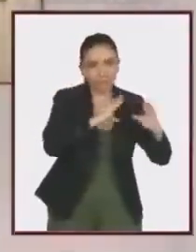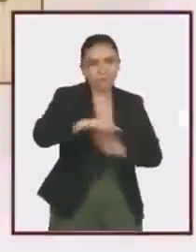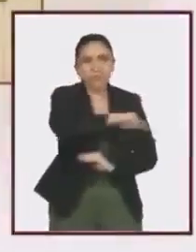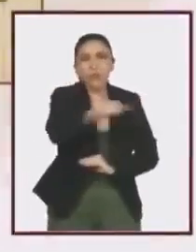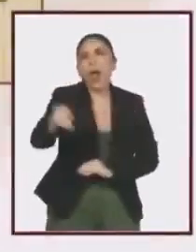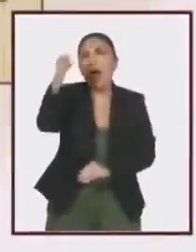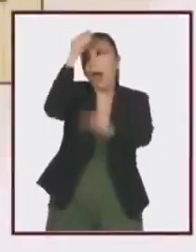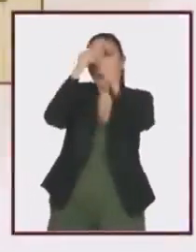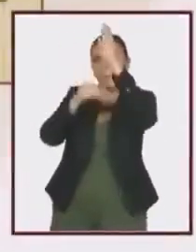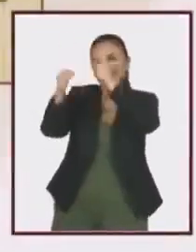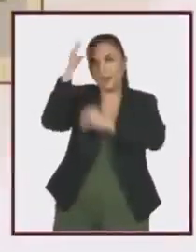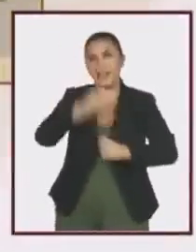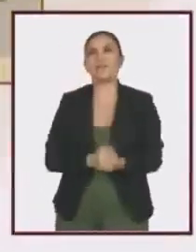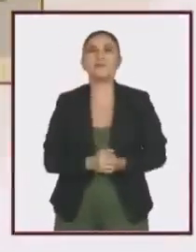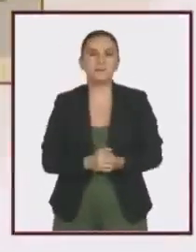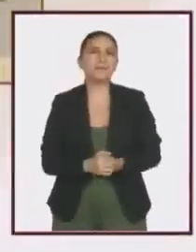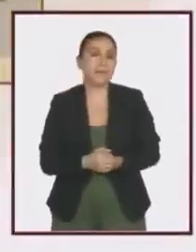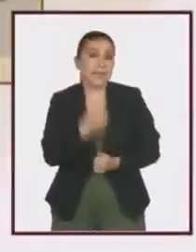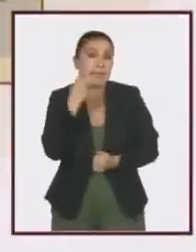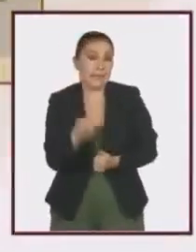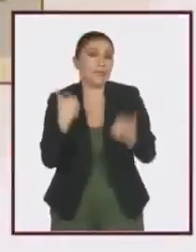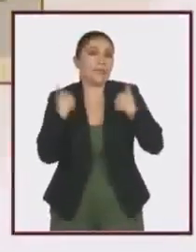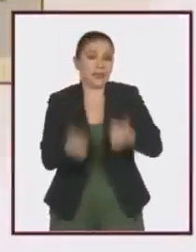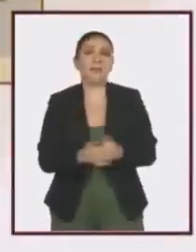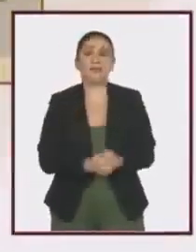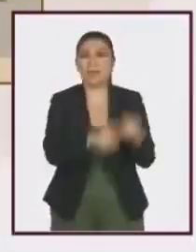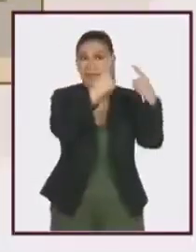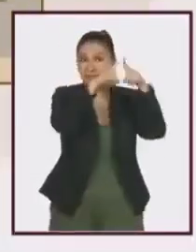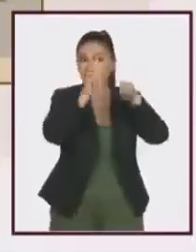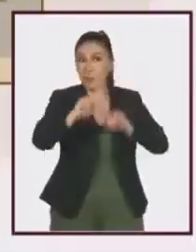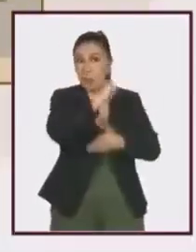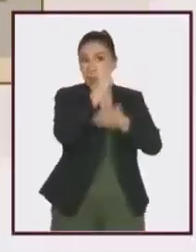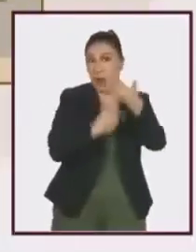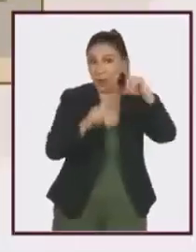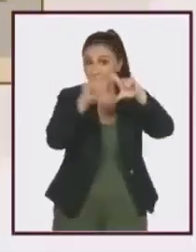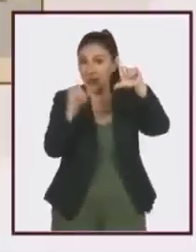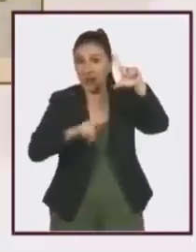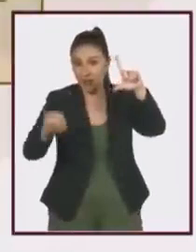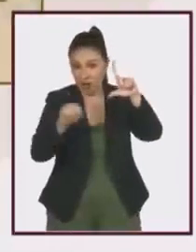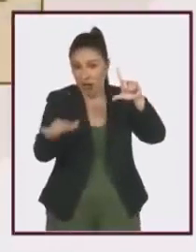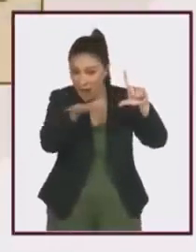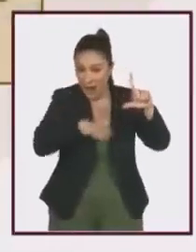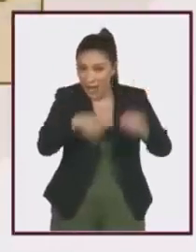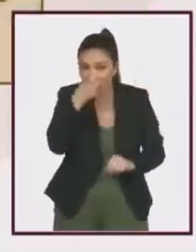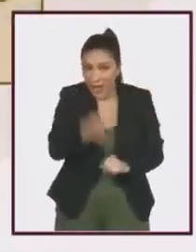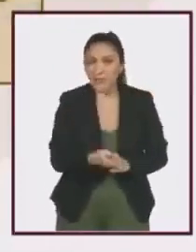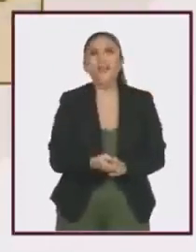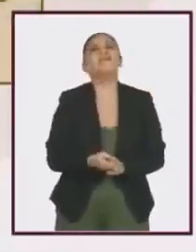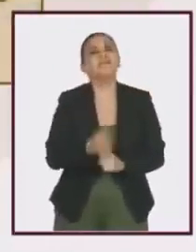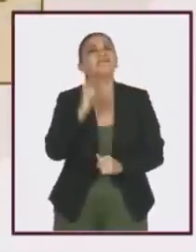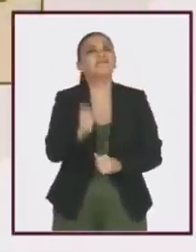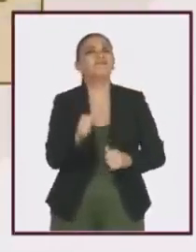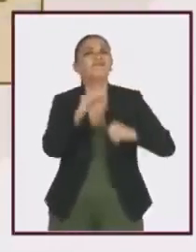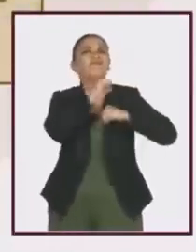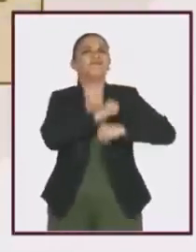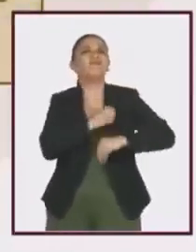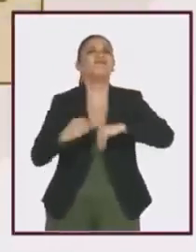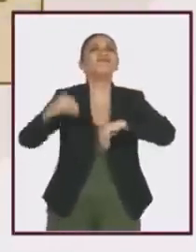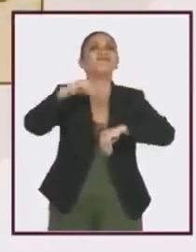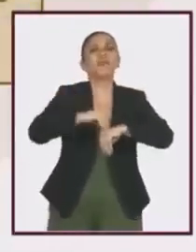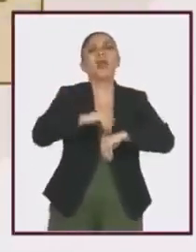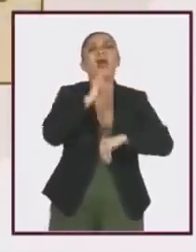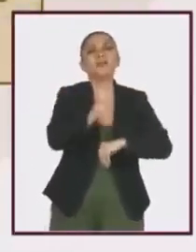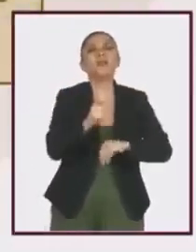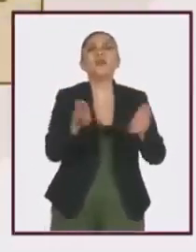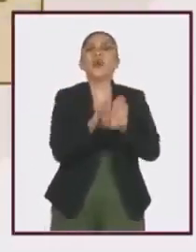aprendizaje. Esto significa que estos programas nacionales y lo nacional se reposiciona como un espacio de